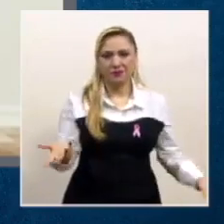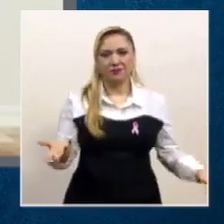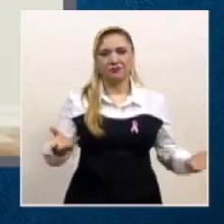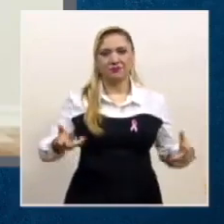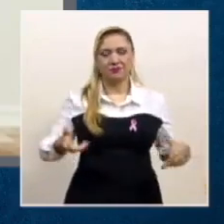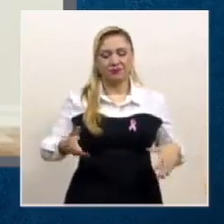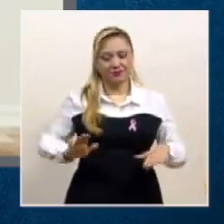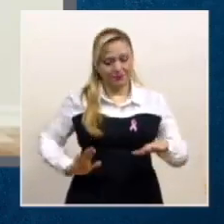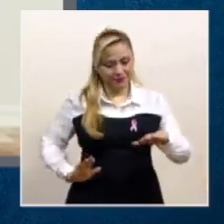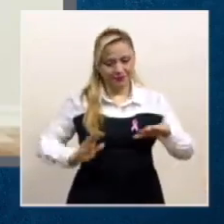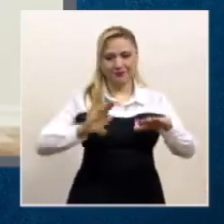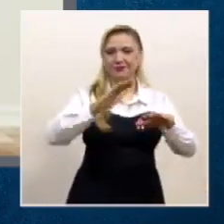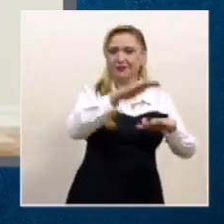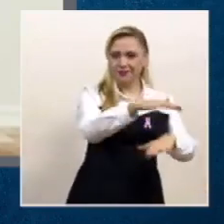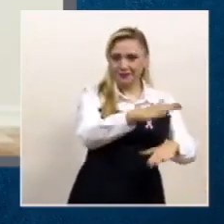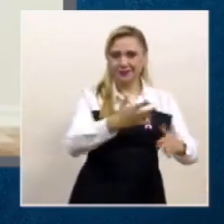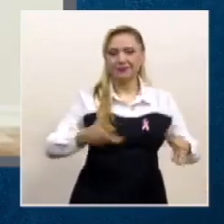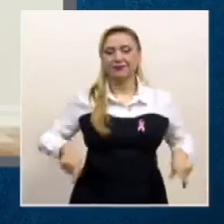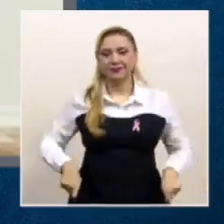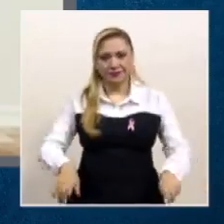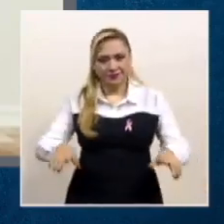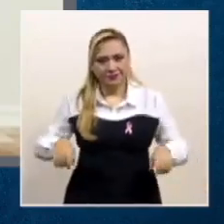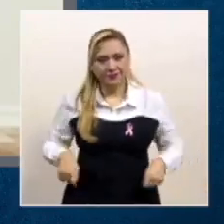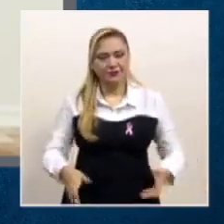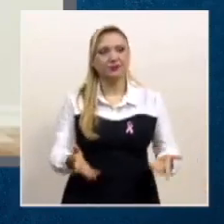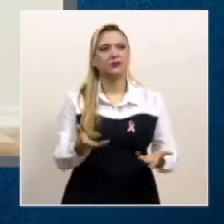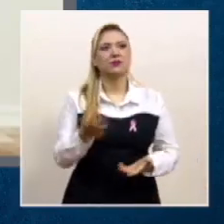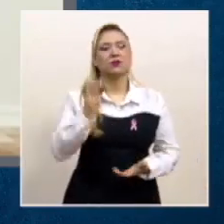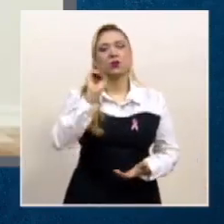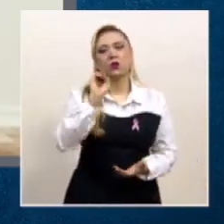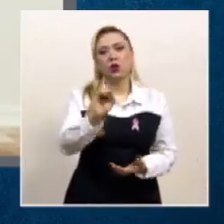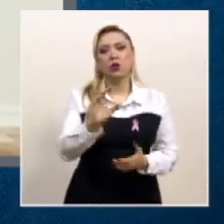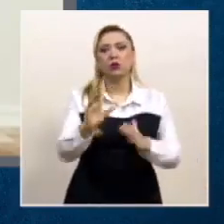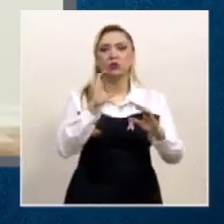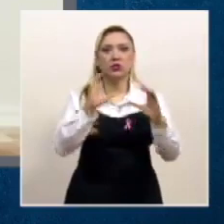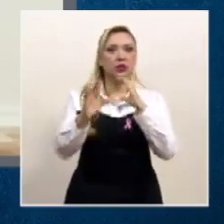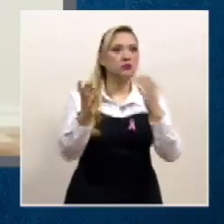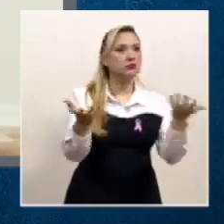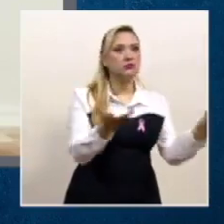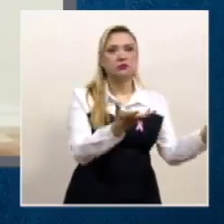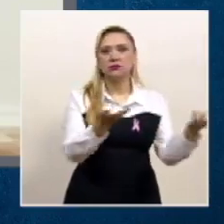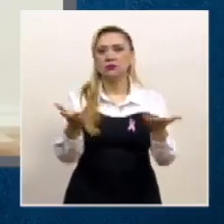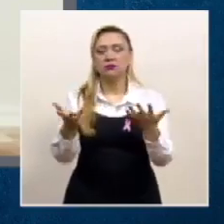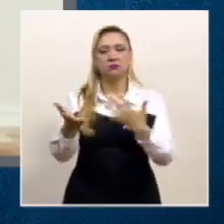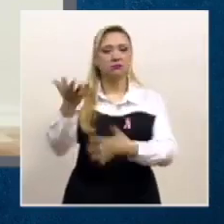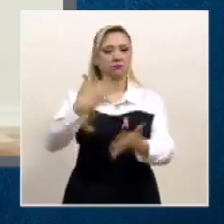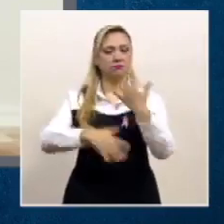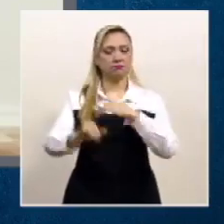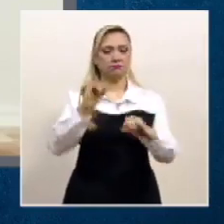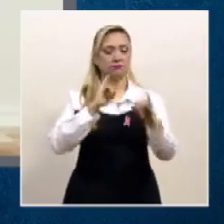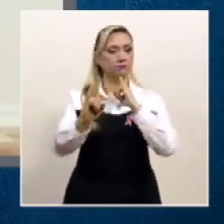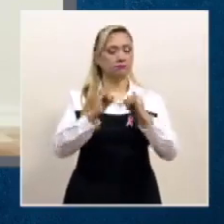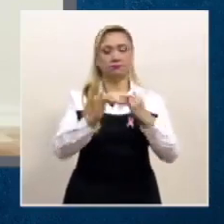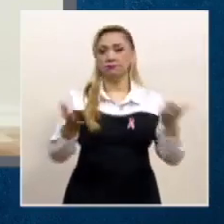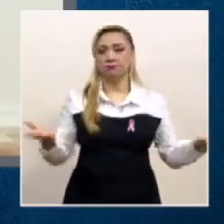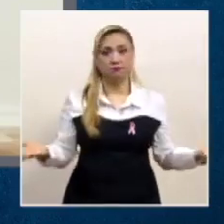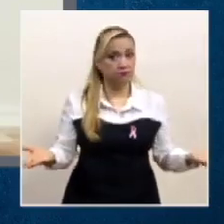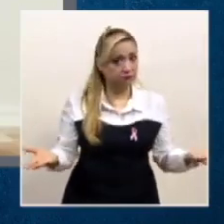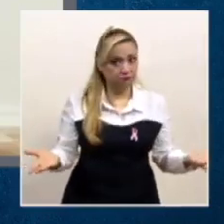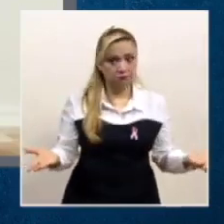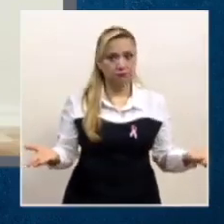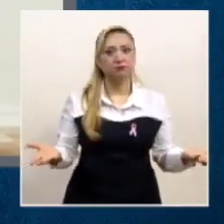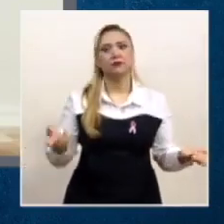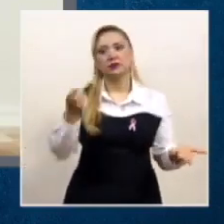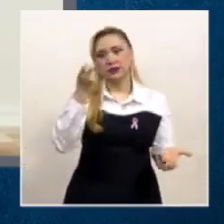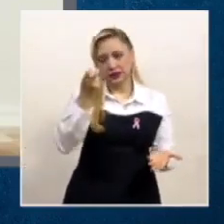lugar de rampas, por ejemplo, o comunicación, que no haya lengua de señas mexicana, etcétera.